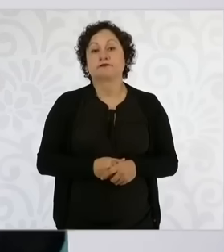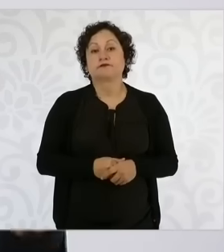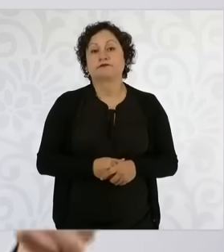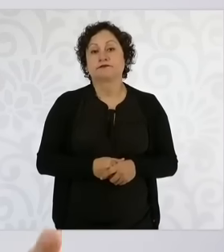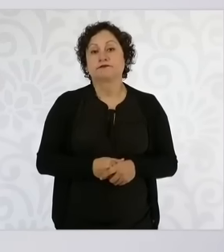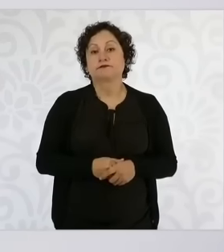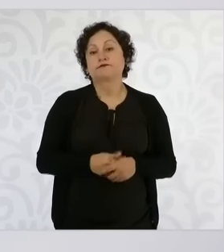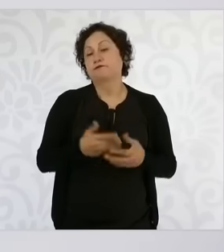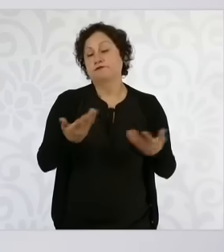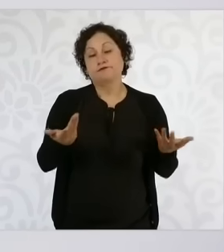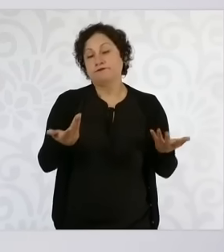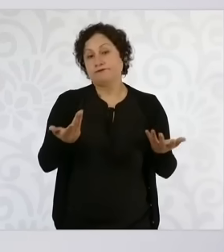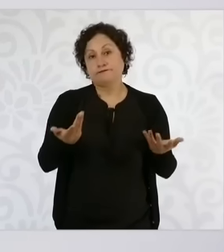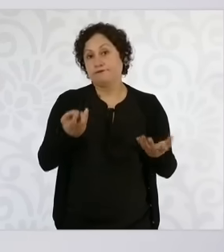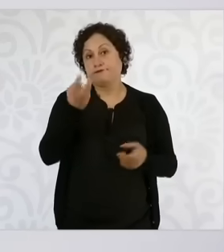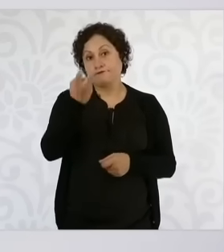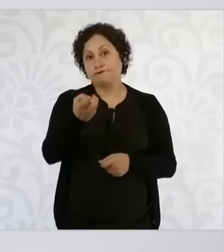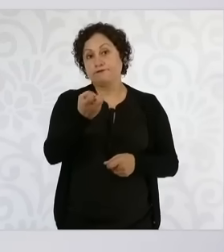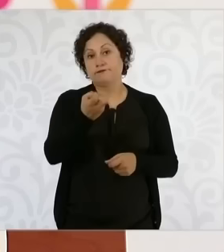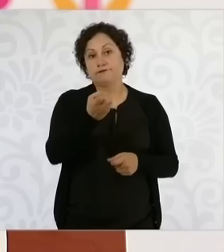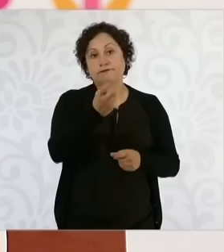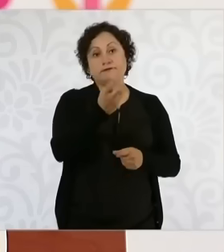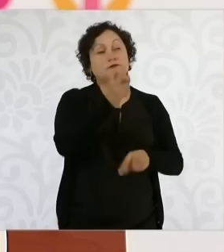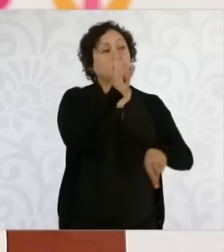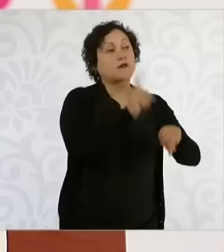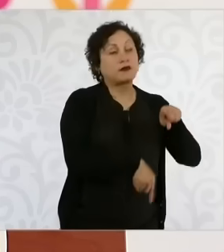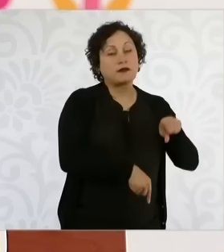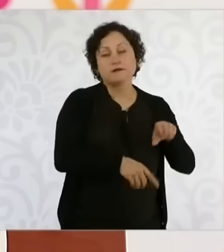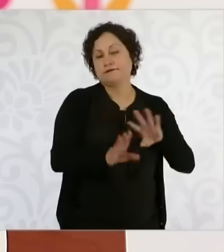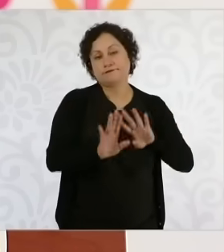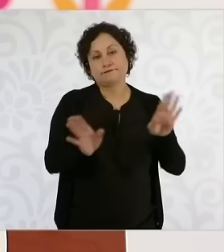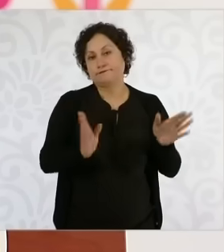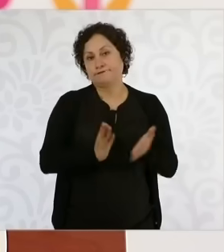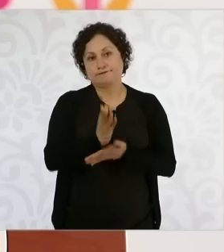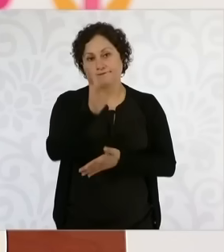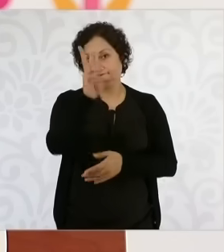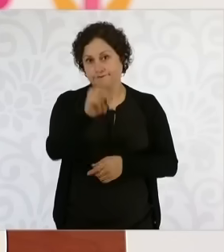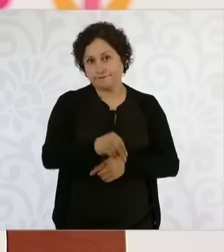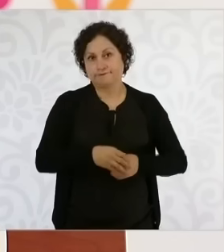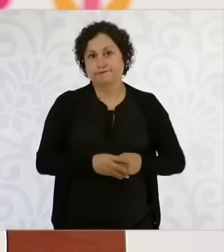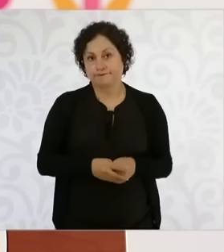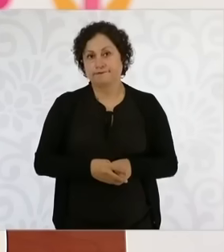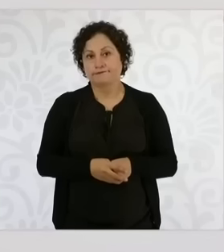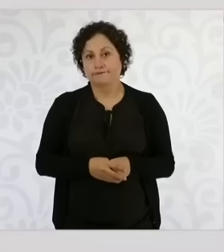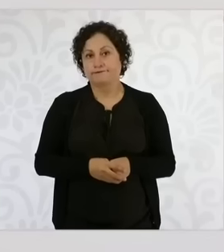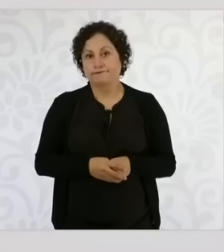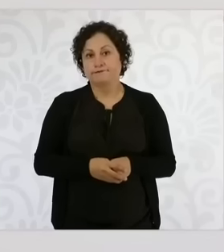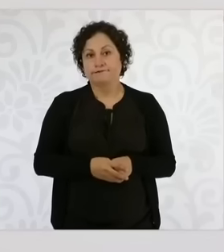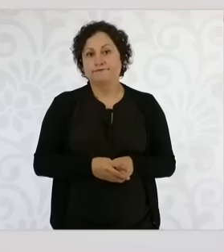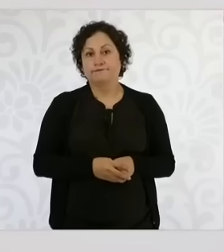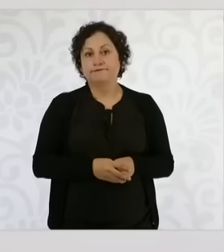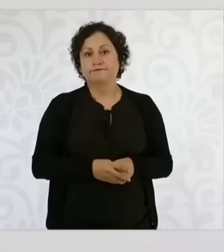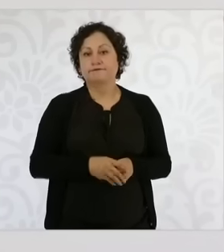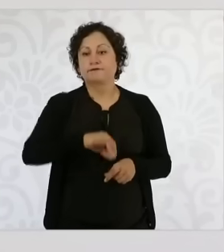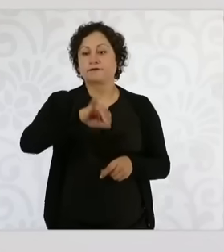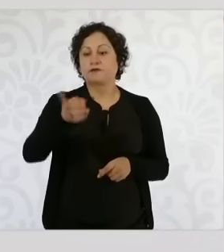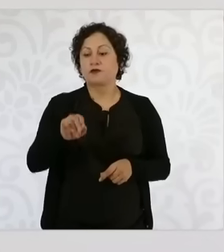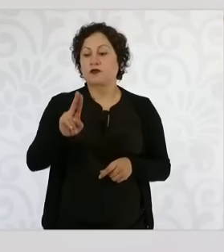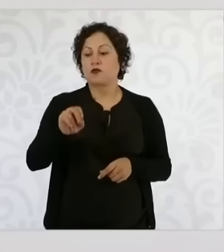declaraba que no procedía el proyecto del ministro Juan Luis González